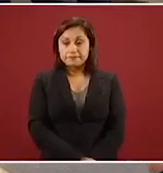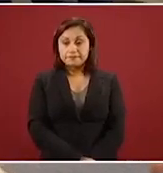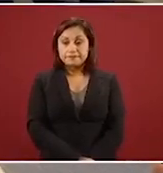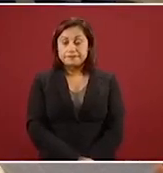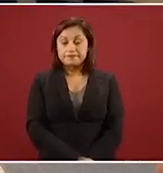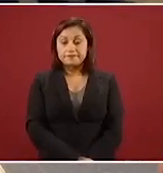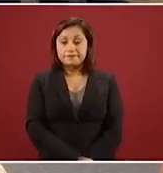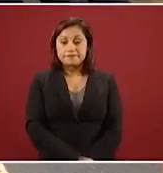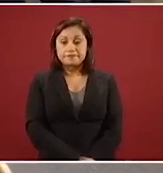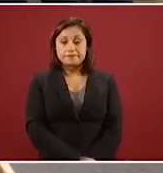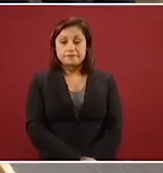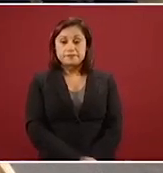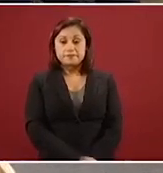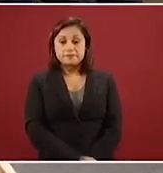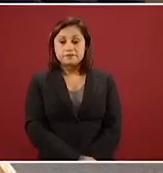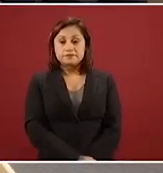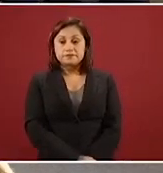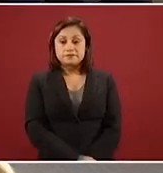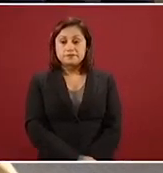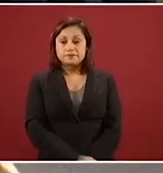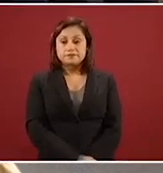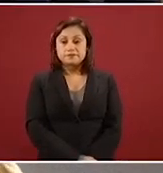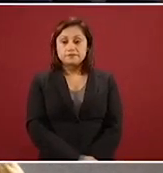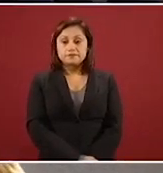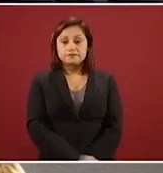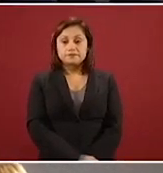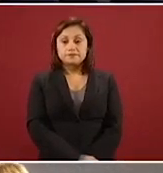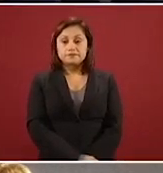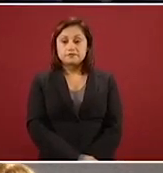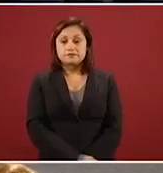tengo en estos casos